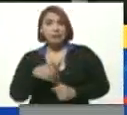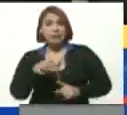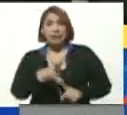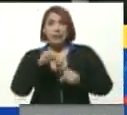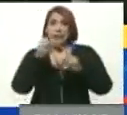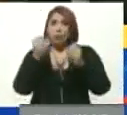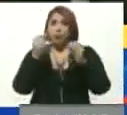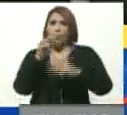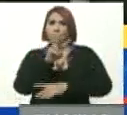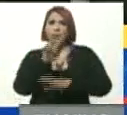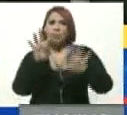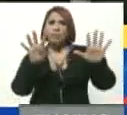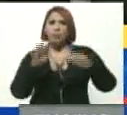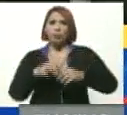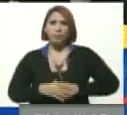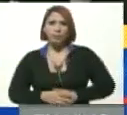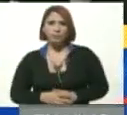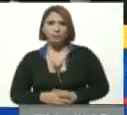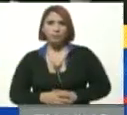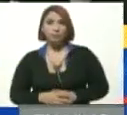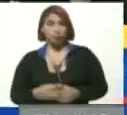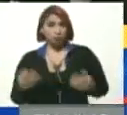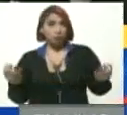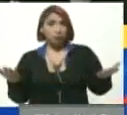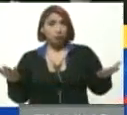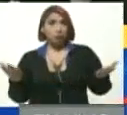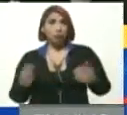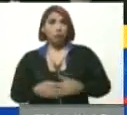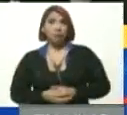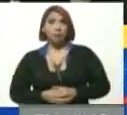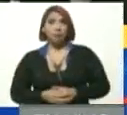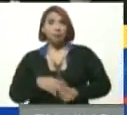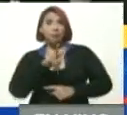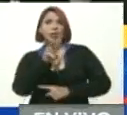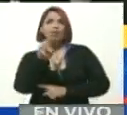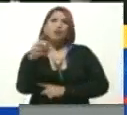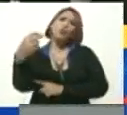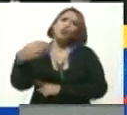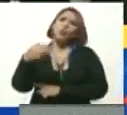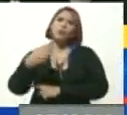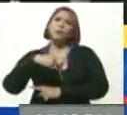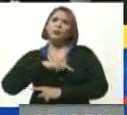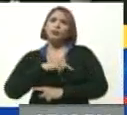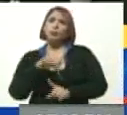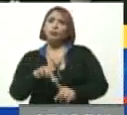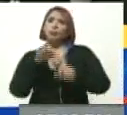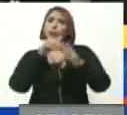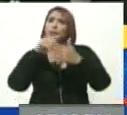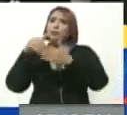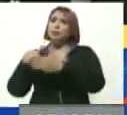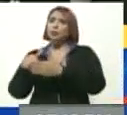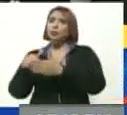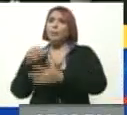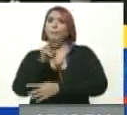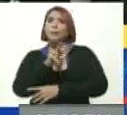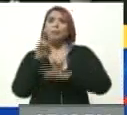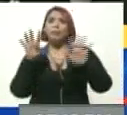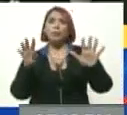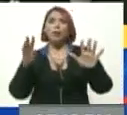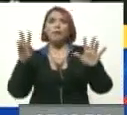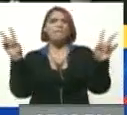número 29, ¿verdad? El 21 vamos a la elección 29 y vamos a la